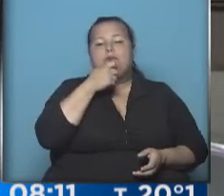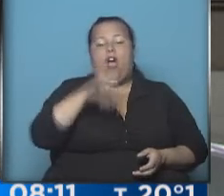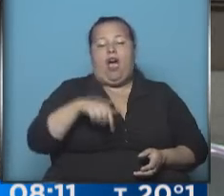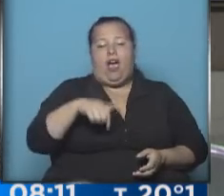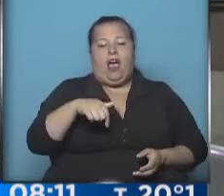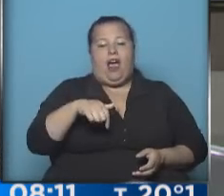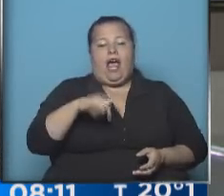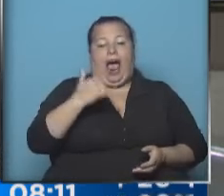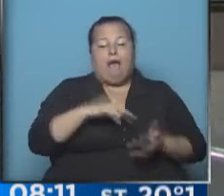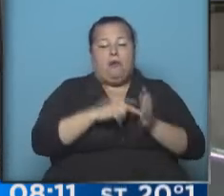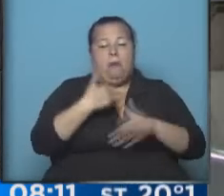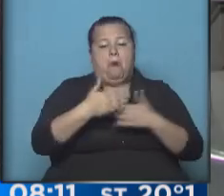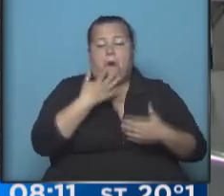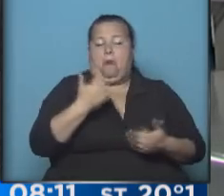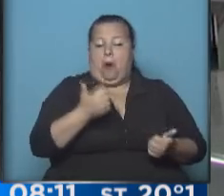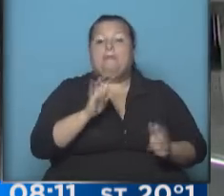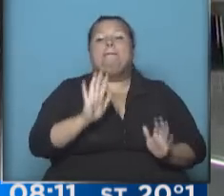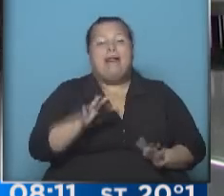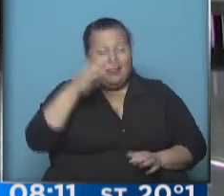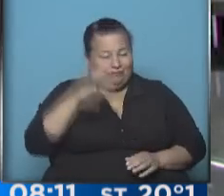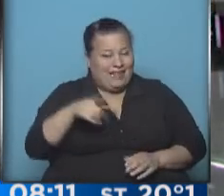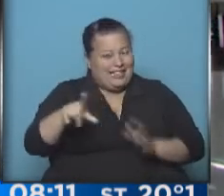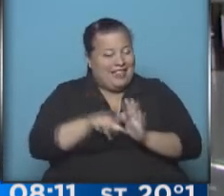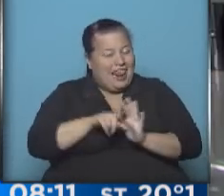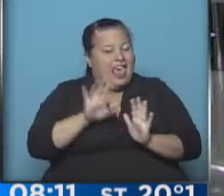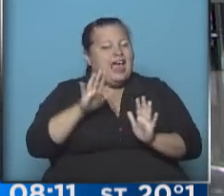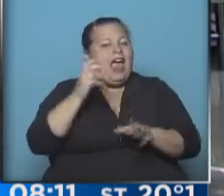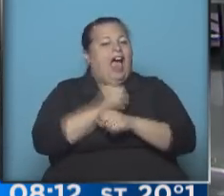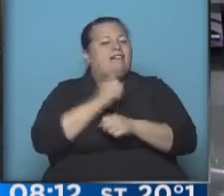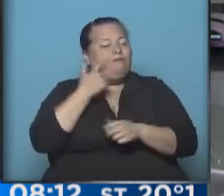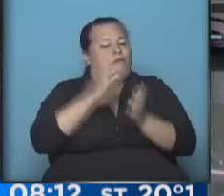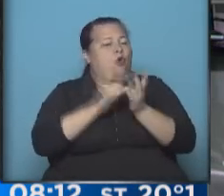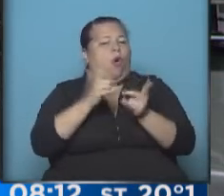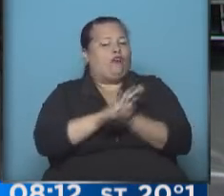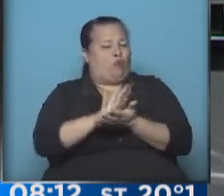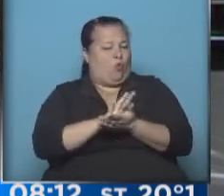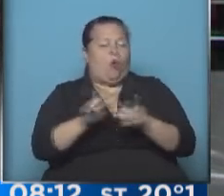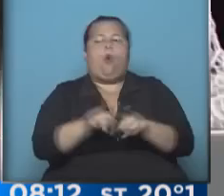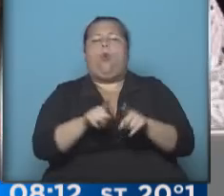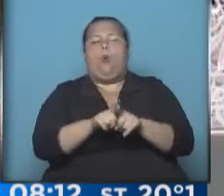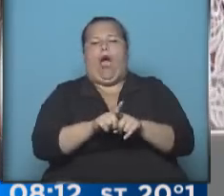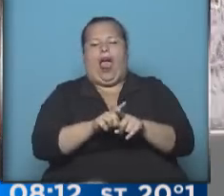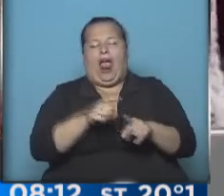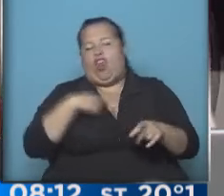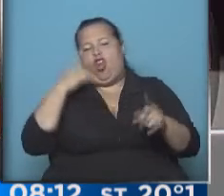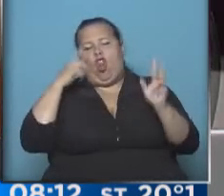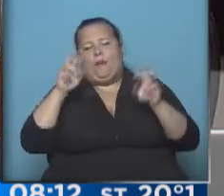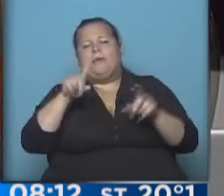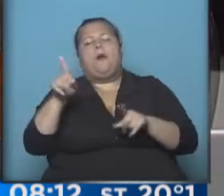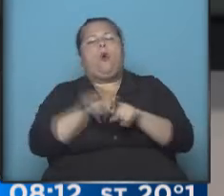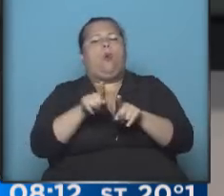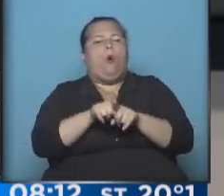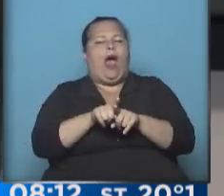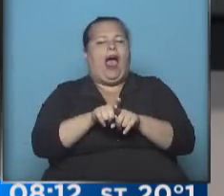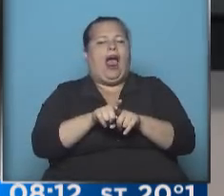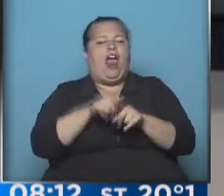hoy en un problema pero en realidad son medidas que que está aprobado que no resuelven es lo mismo digamos no vamos a meter ahora con ese tema pero